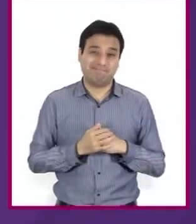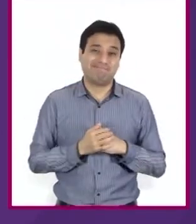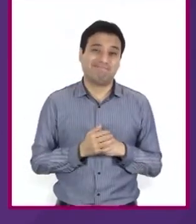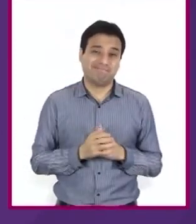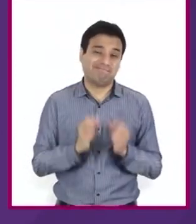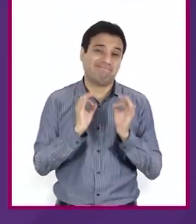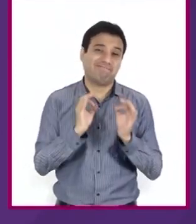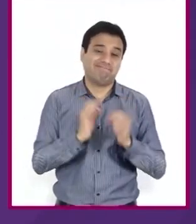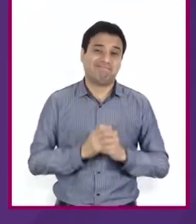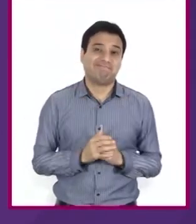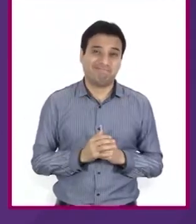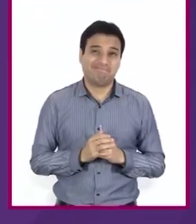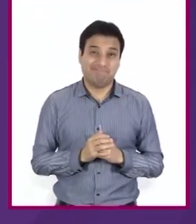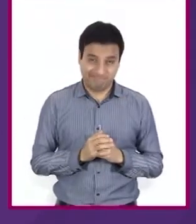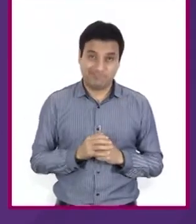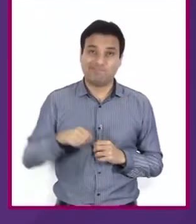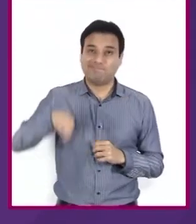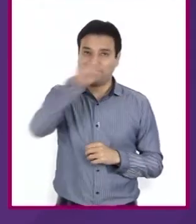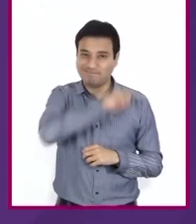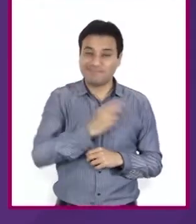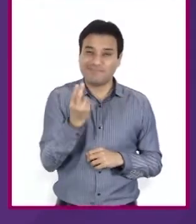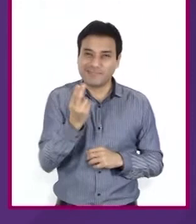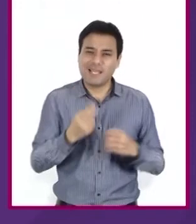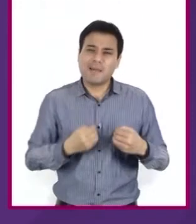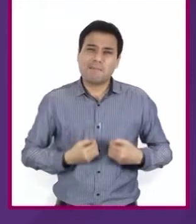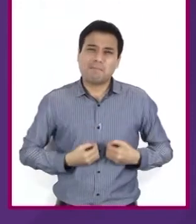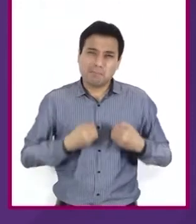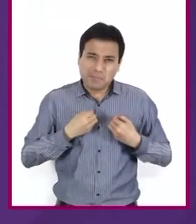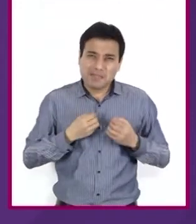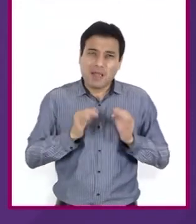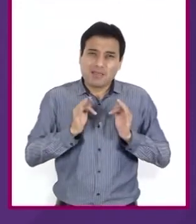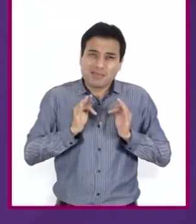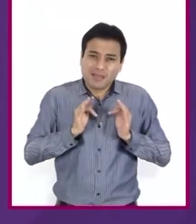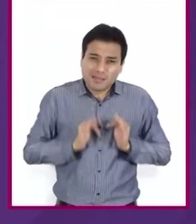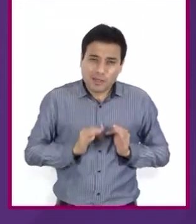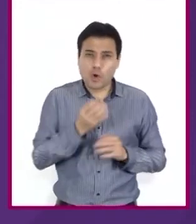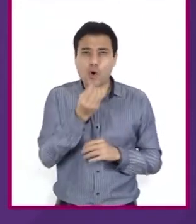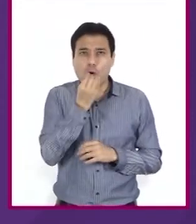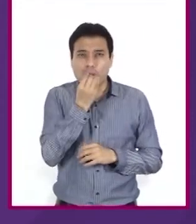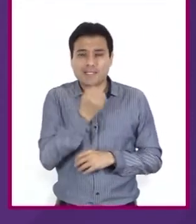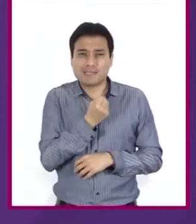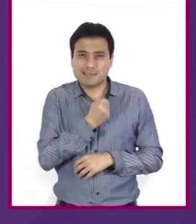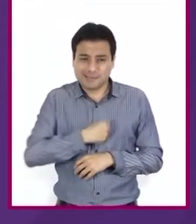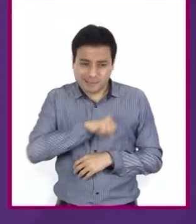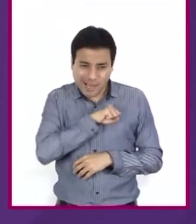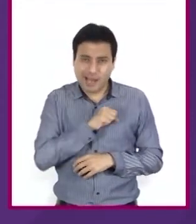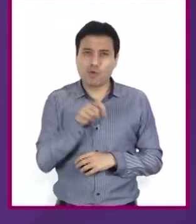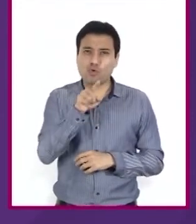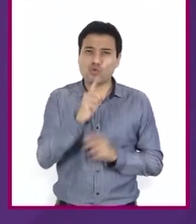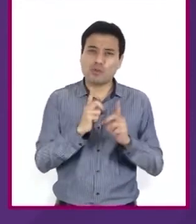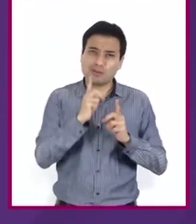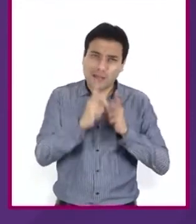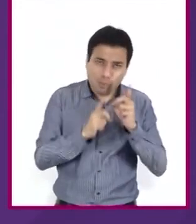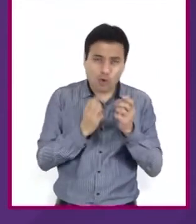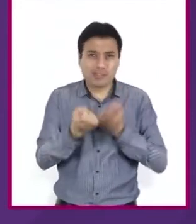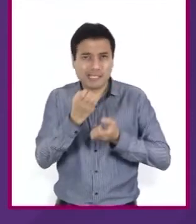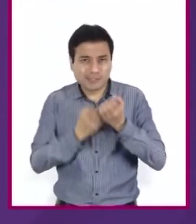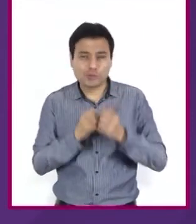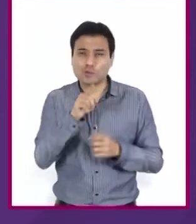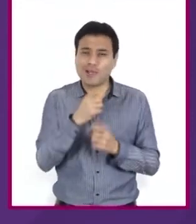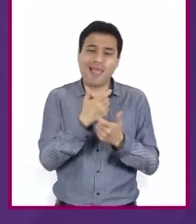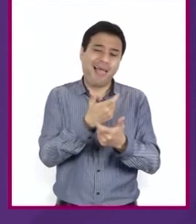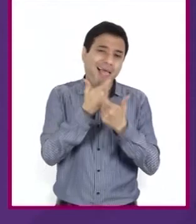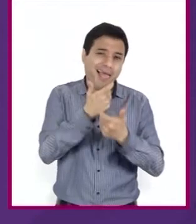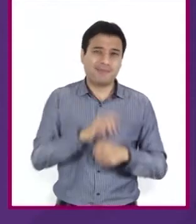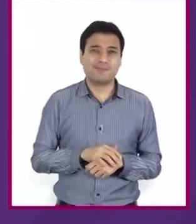humano. Así que vivan con tranquilidad, lleven una dieta sana, hagan actividad física, rían